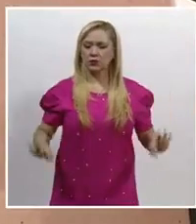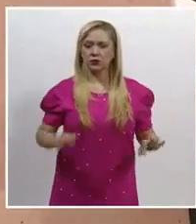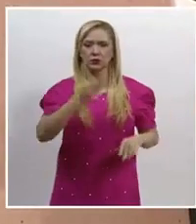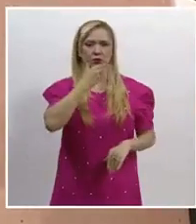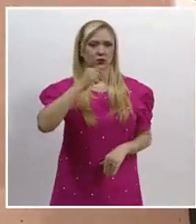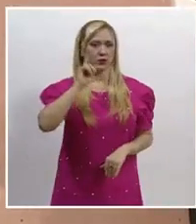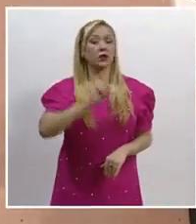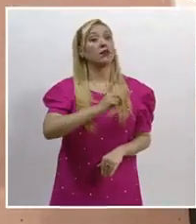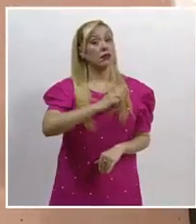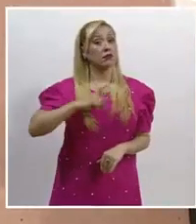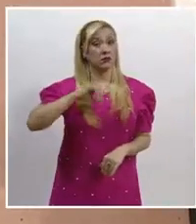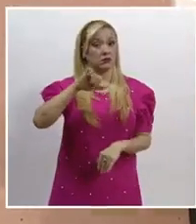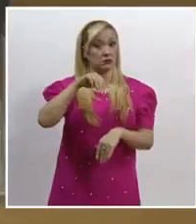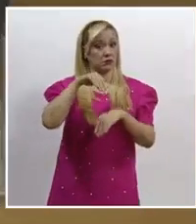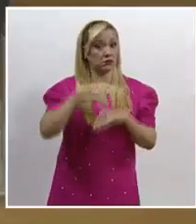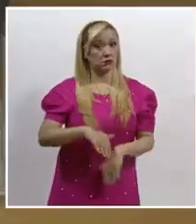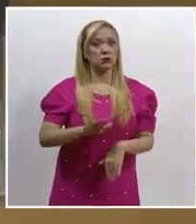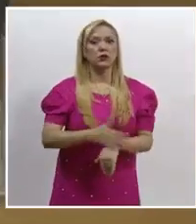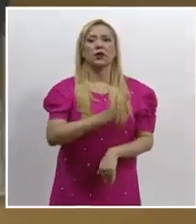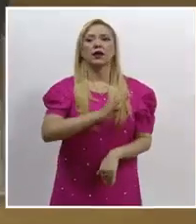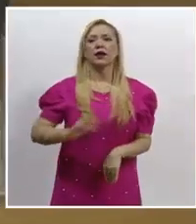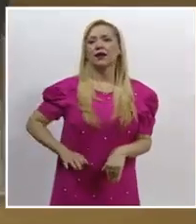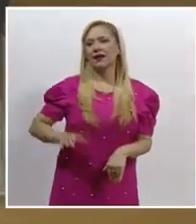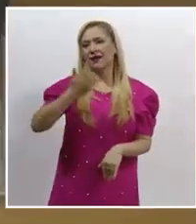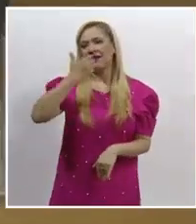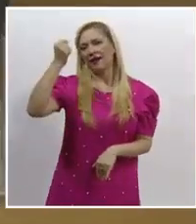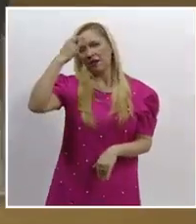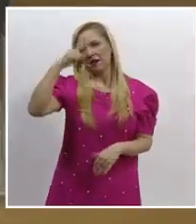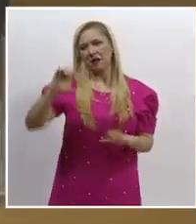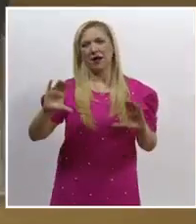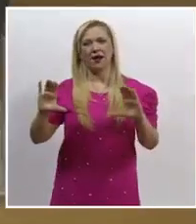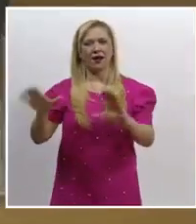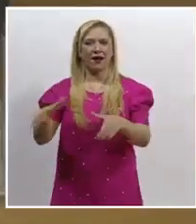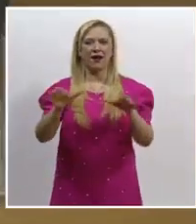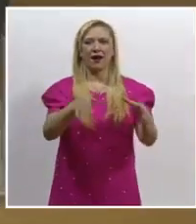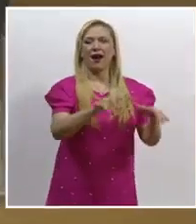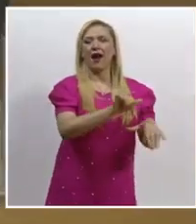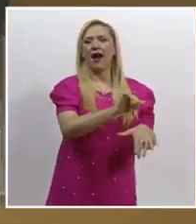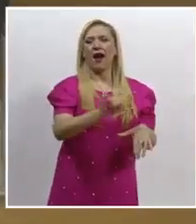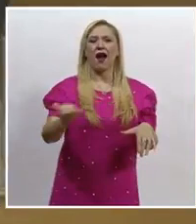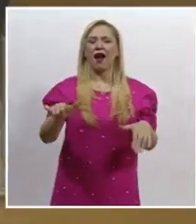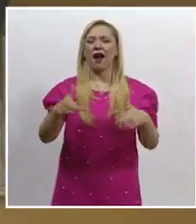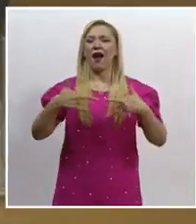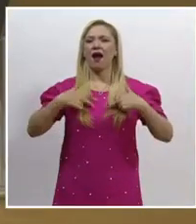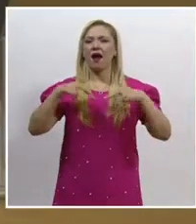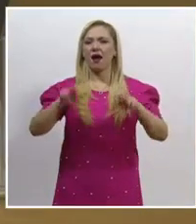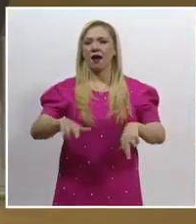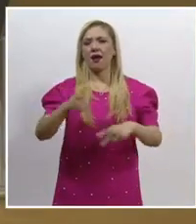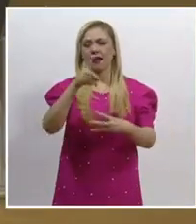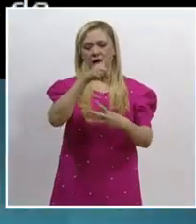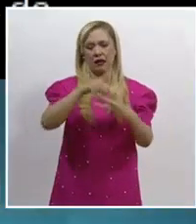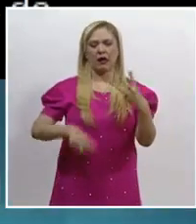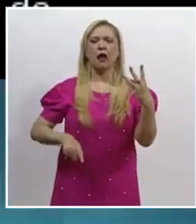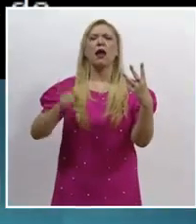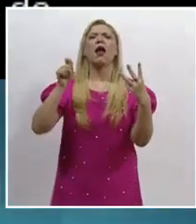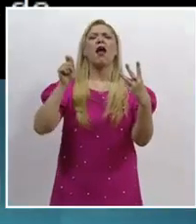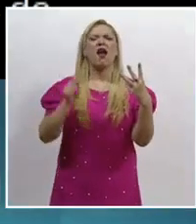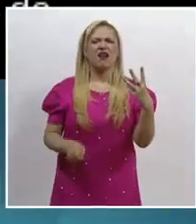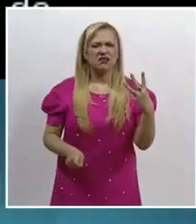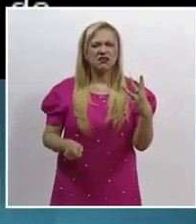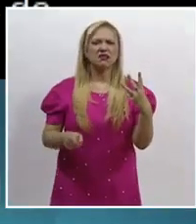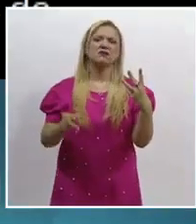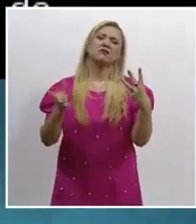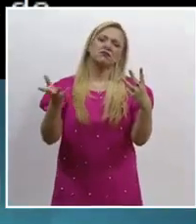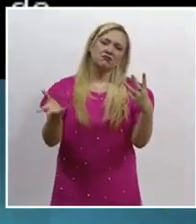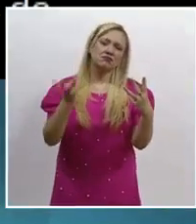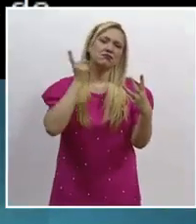debe observarse en la postulación de candidatos para la integración de órganos de representación popular de los 3 niveles de gobierno, pues el principio